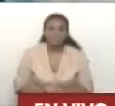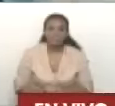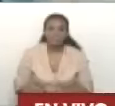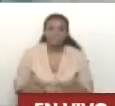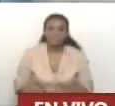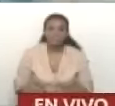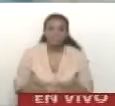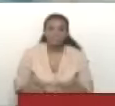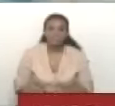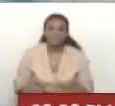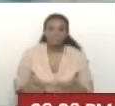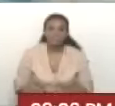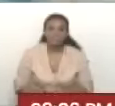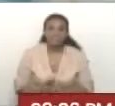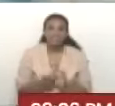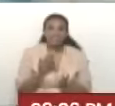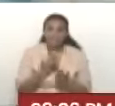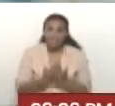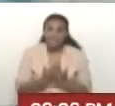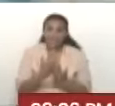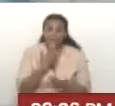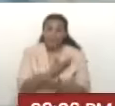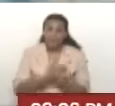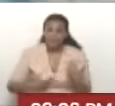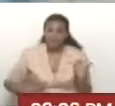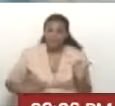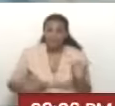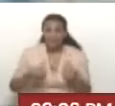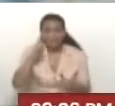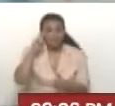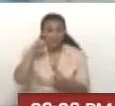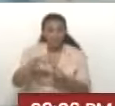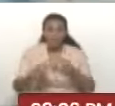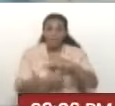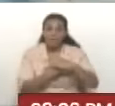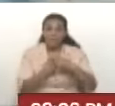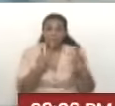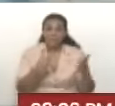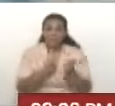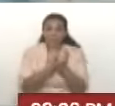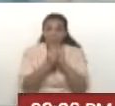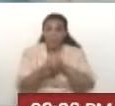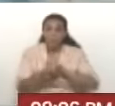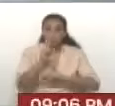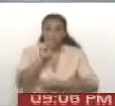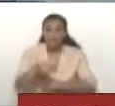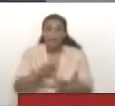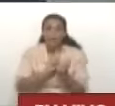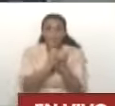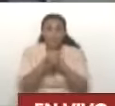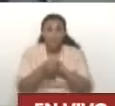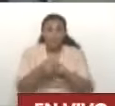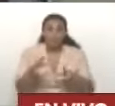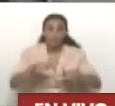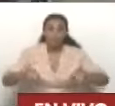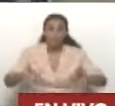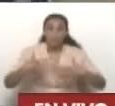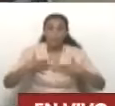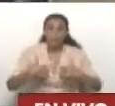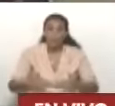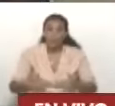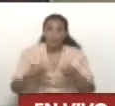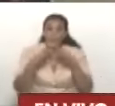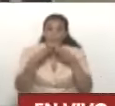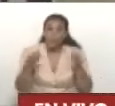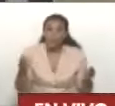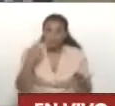7 transformaciones a las que usted nos ha convocado, estamos transformando también nuestro sistema público de salud para garantizar la atención del pueblo. Por eso estamos aquí